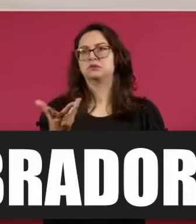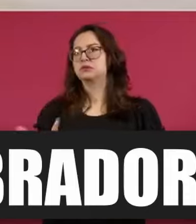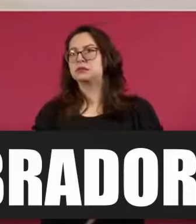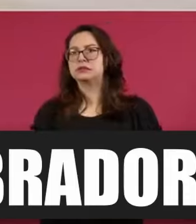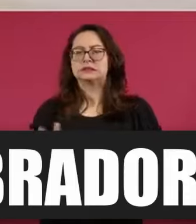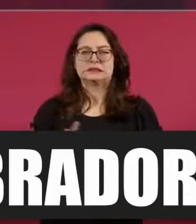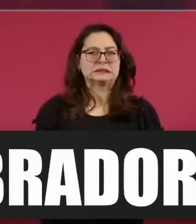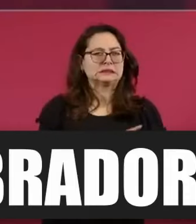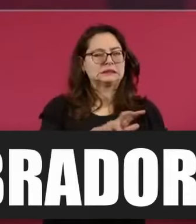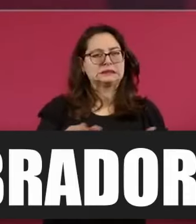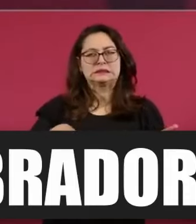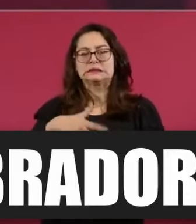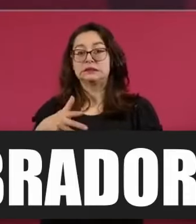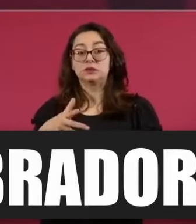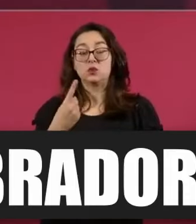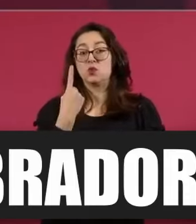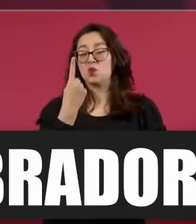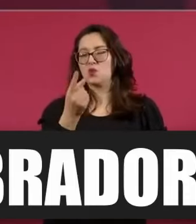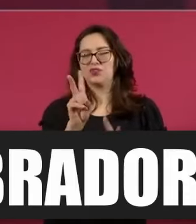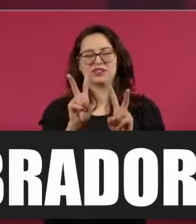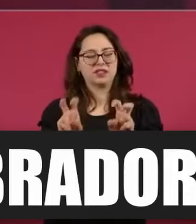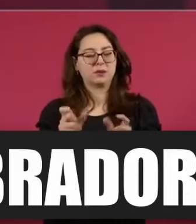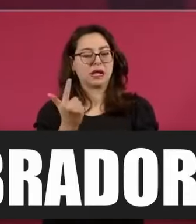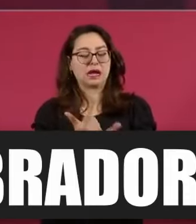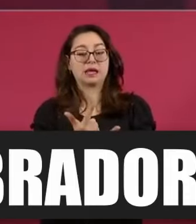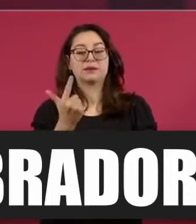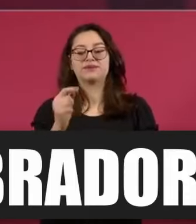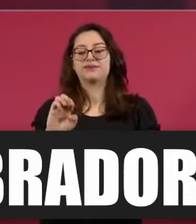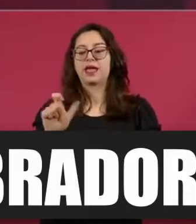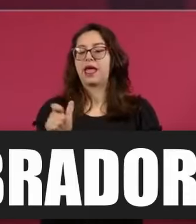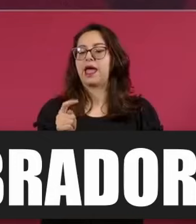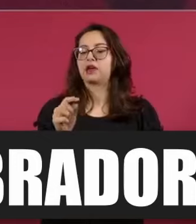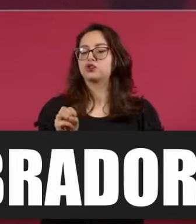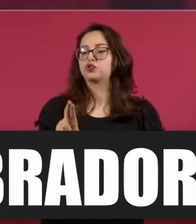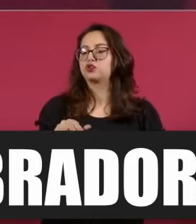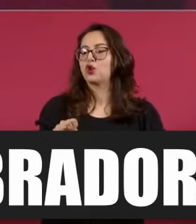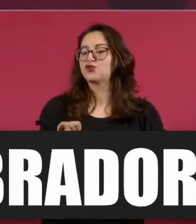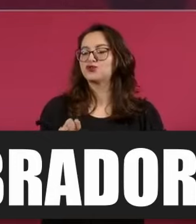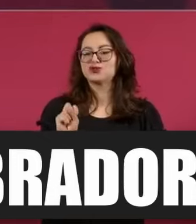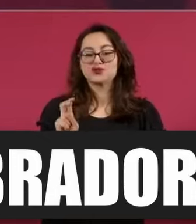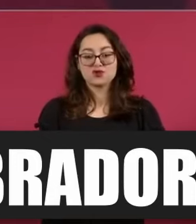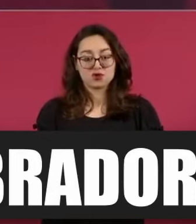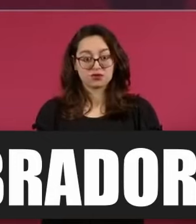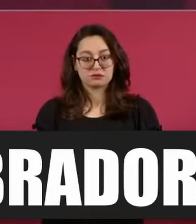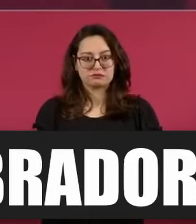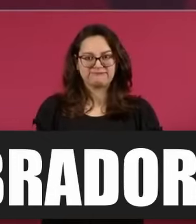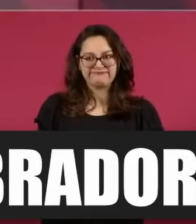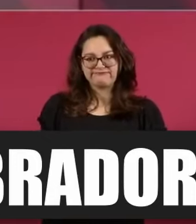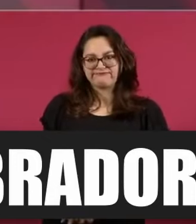que ese es uno de los temas, y algo que es